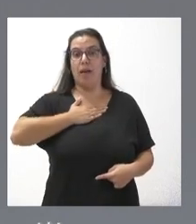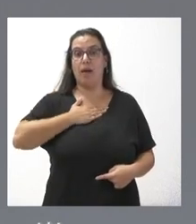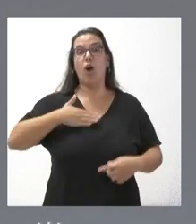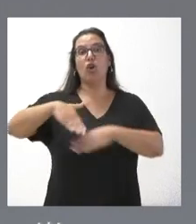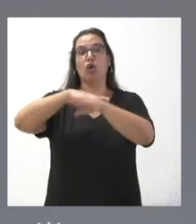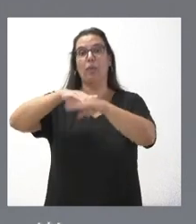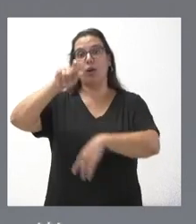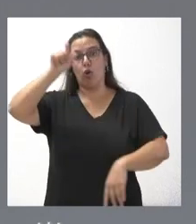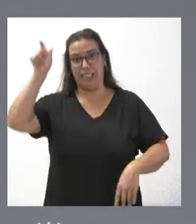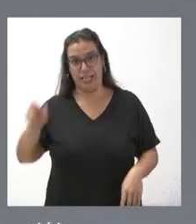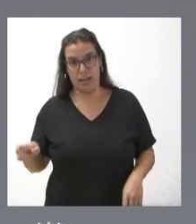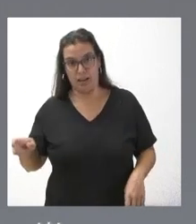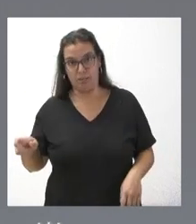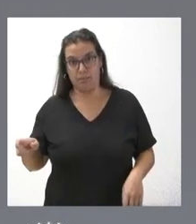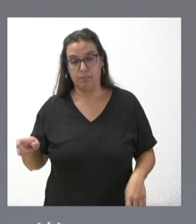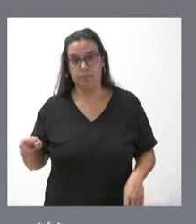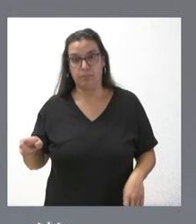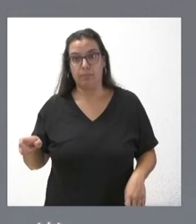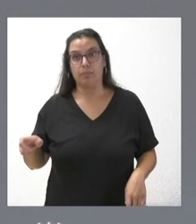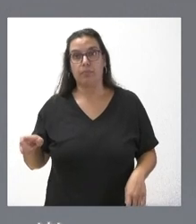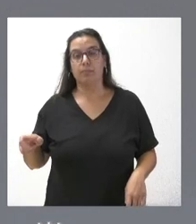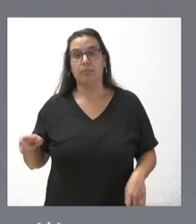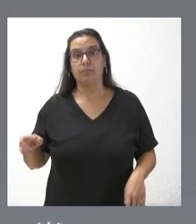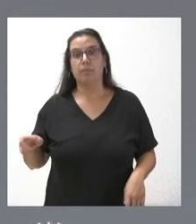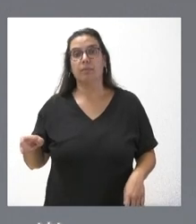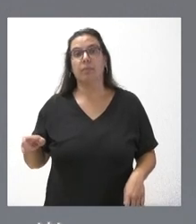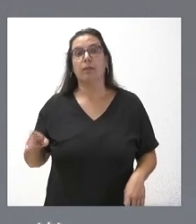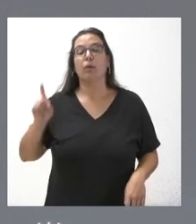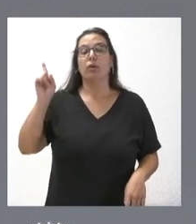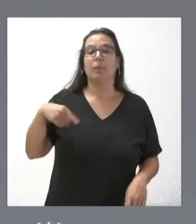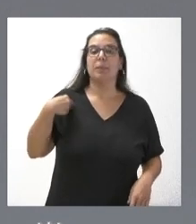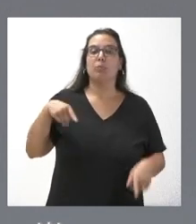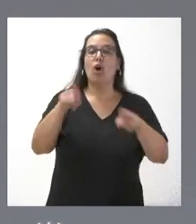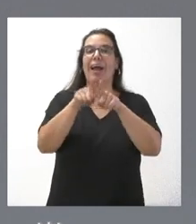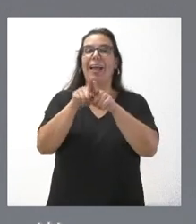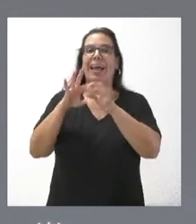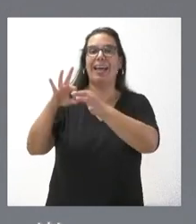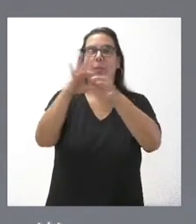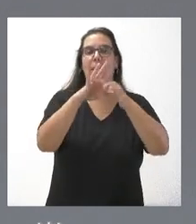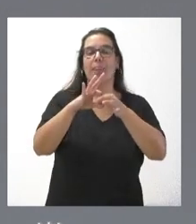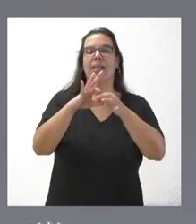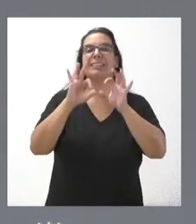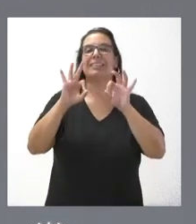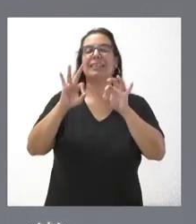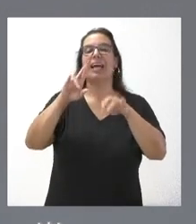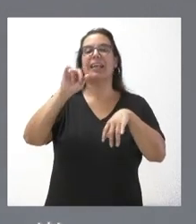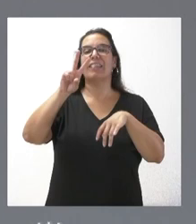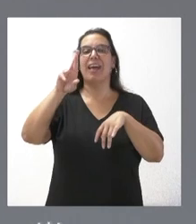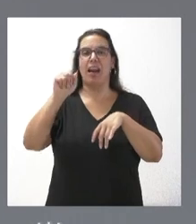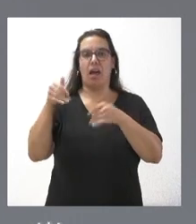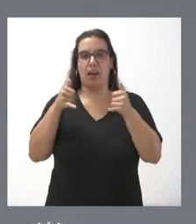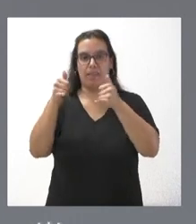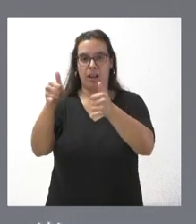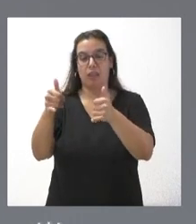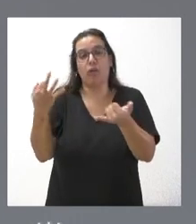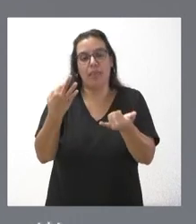otra parte se sostiene que pertenece a la hermandad de la Ribera. Bueno, hay que poner los papeles encima